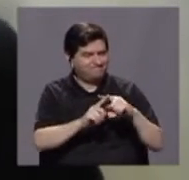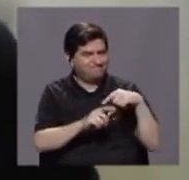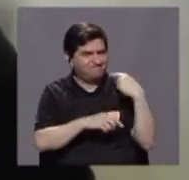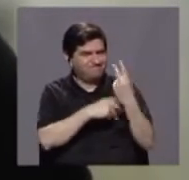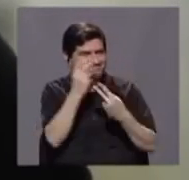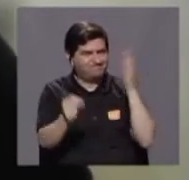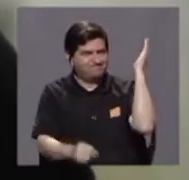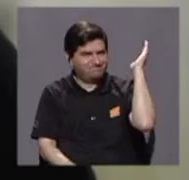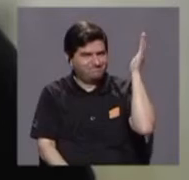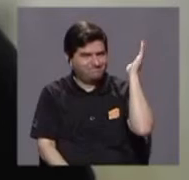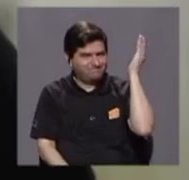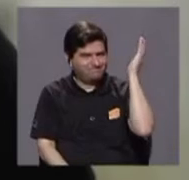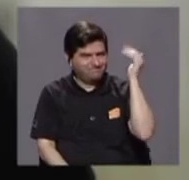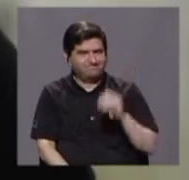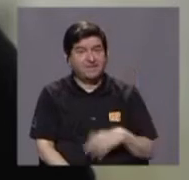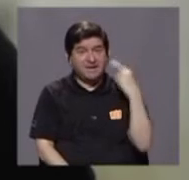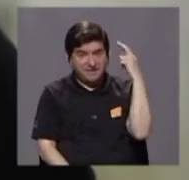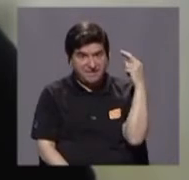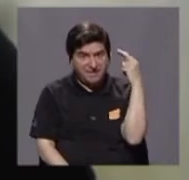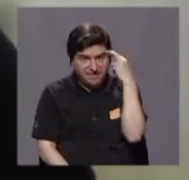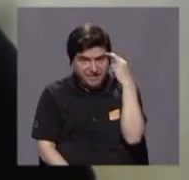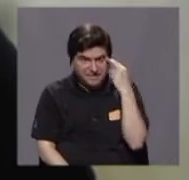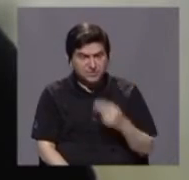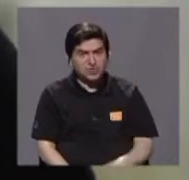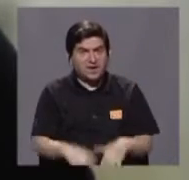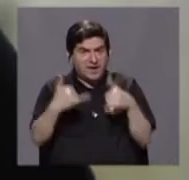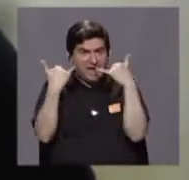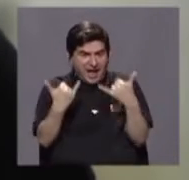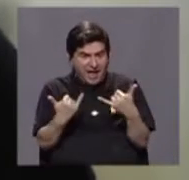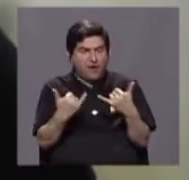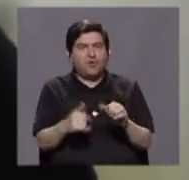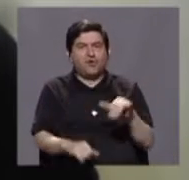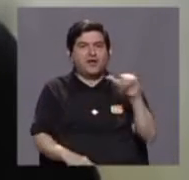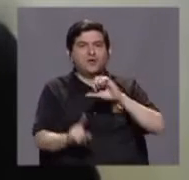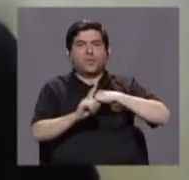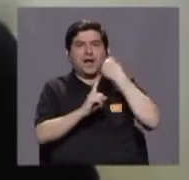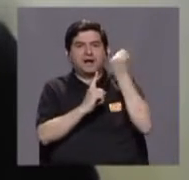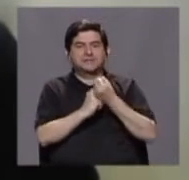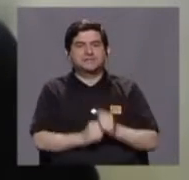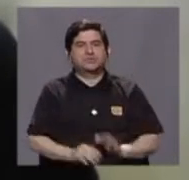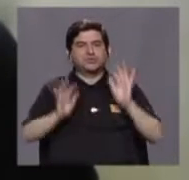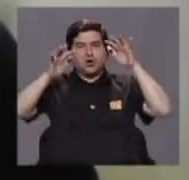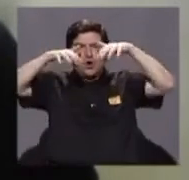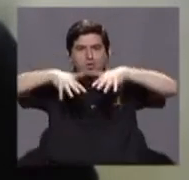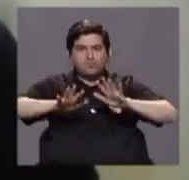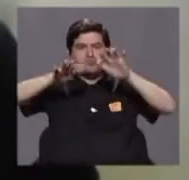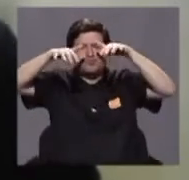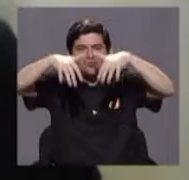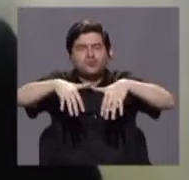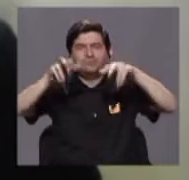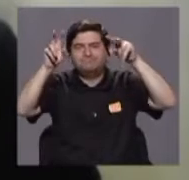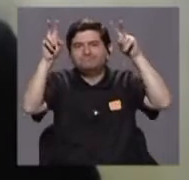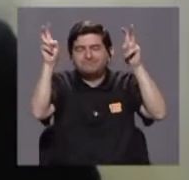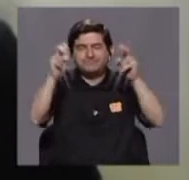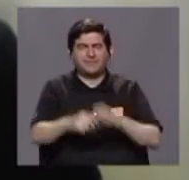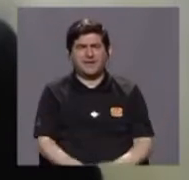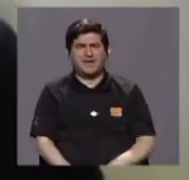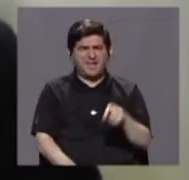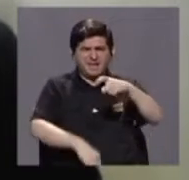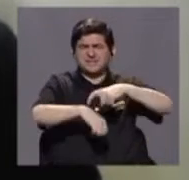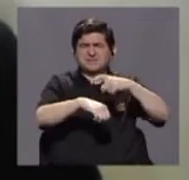estas conferencias porque nos viene un tsunami. Esto era la época que España